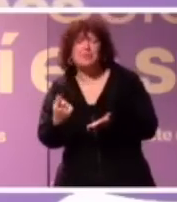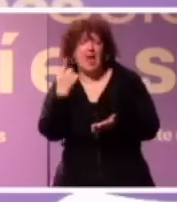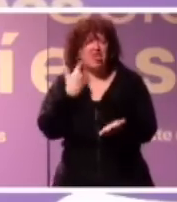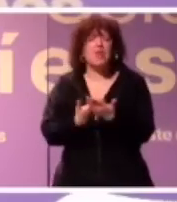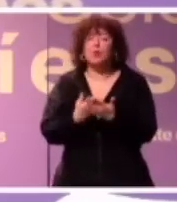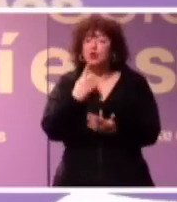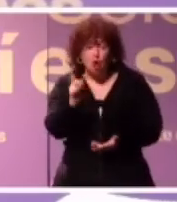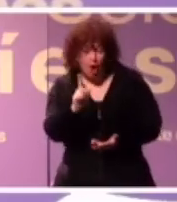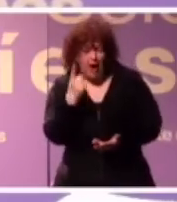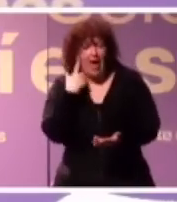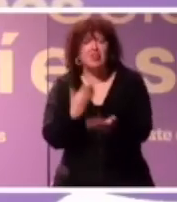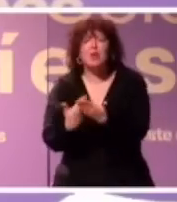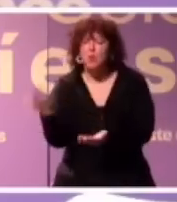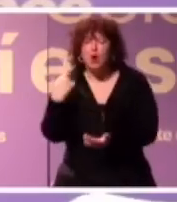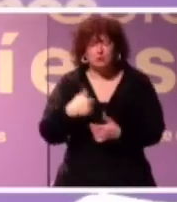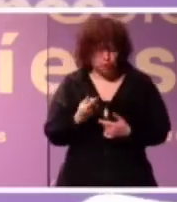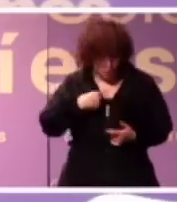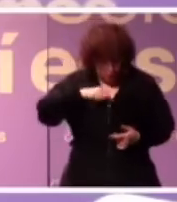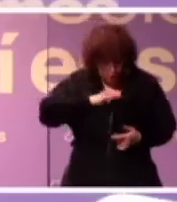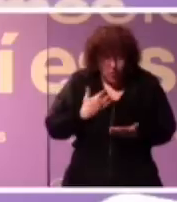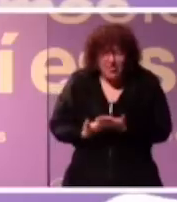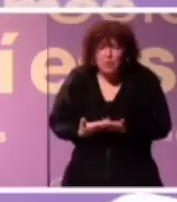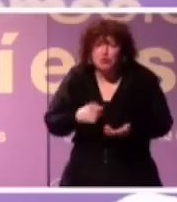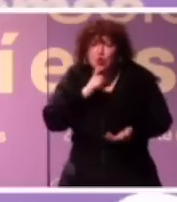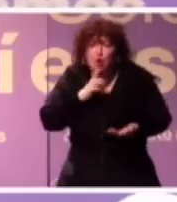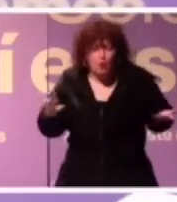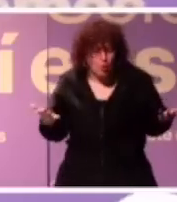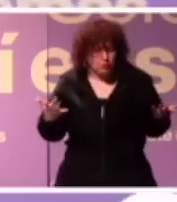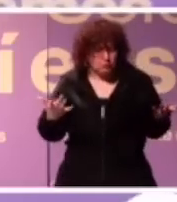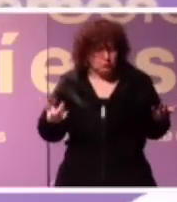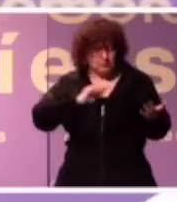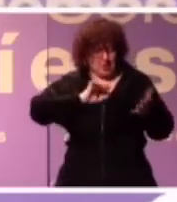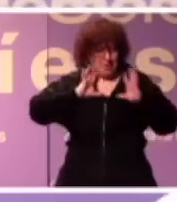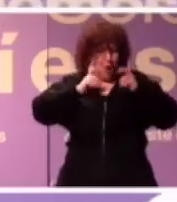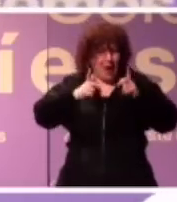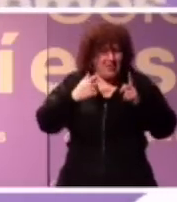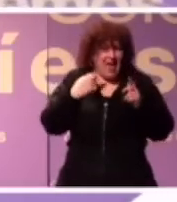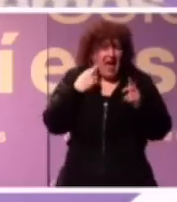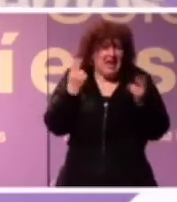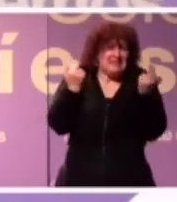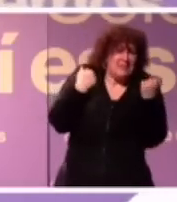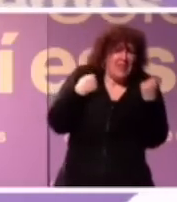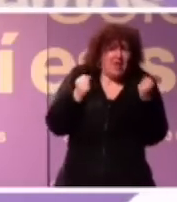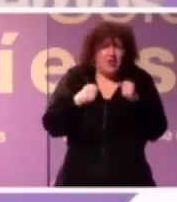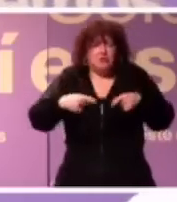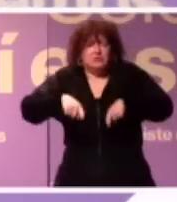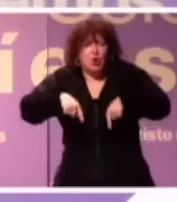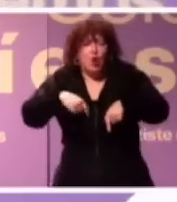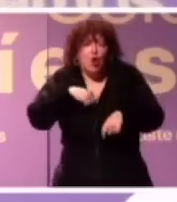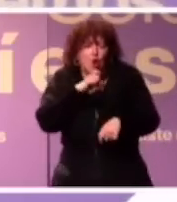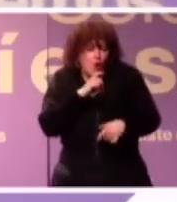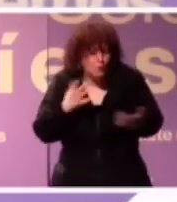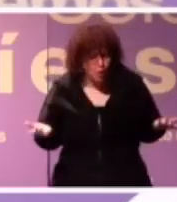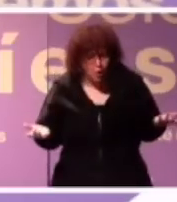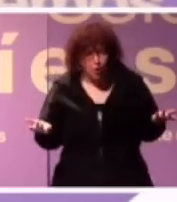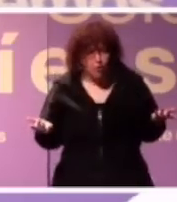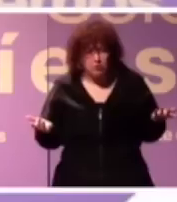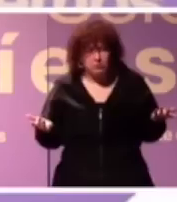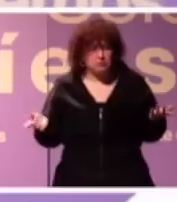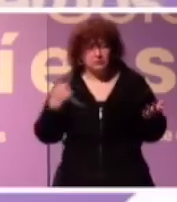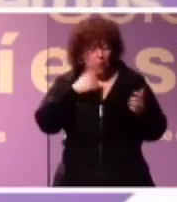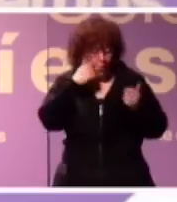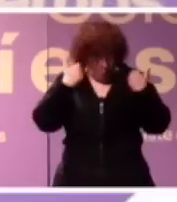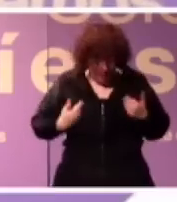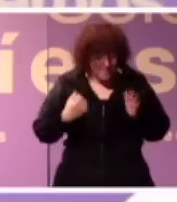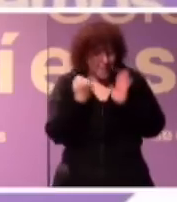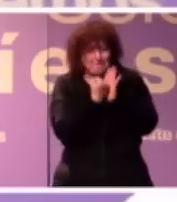demuestre Y cómo demostramos cómo demostramos la violencia o intimidación solo hay una manera con marcas en